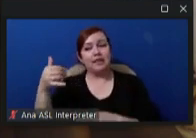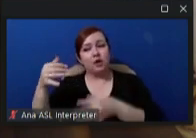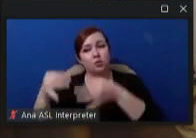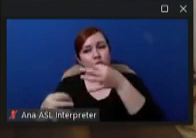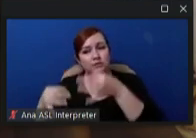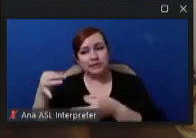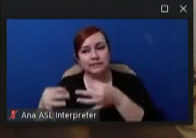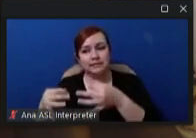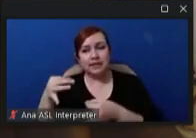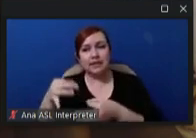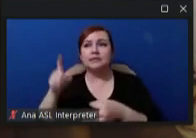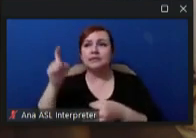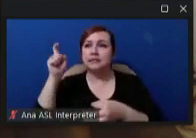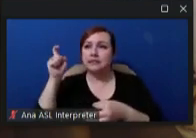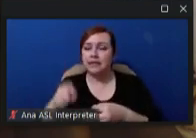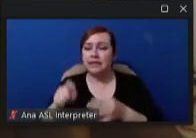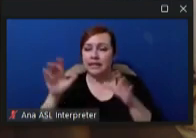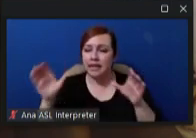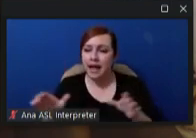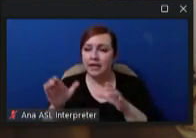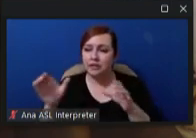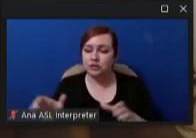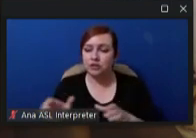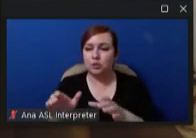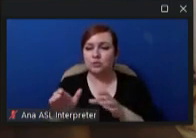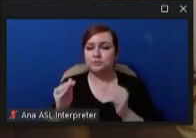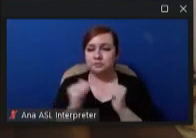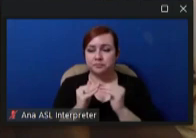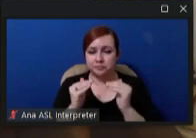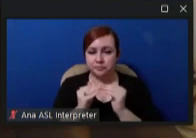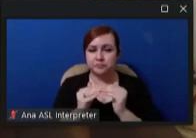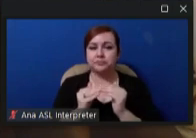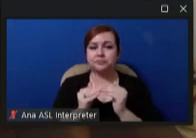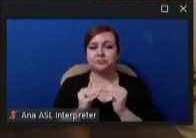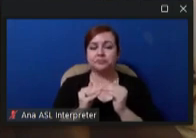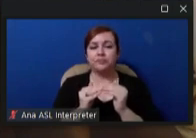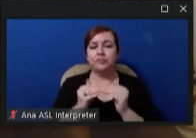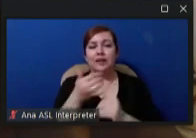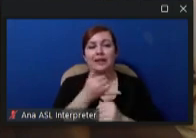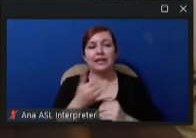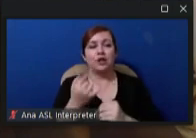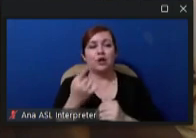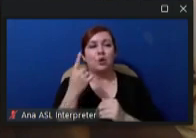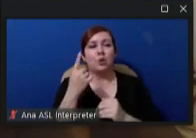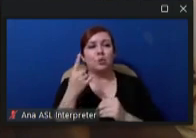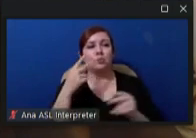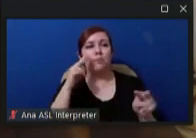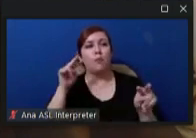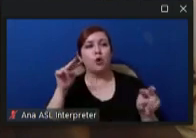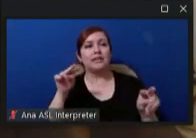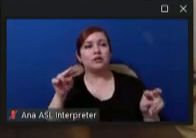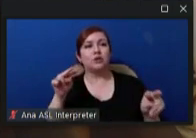atención continua, asignación de presupuestos y un monitoreo permanente.